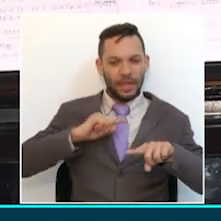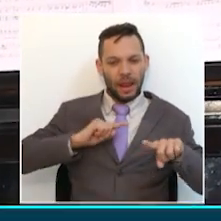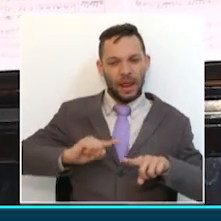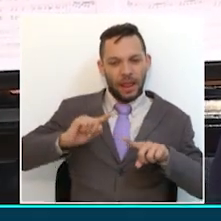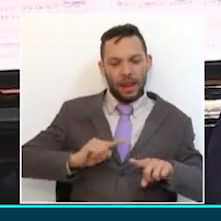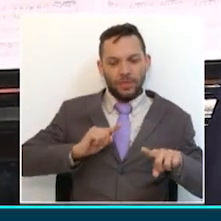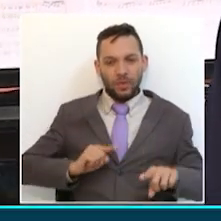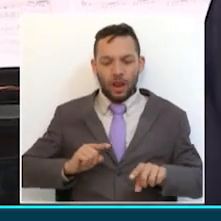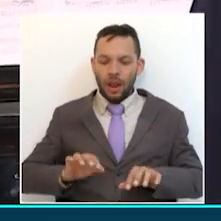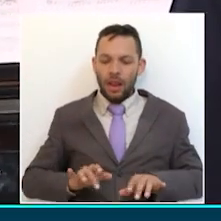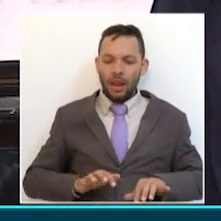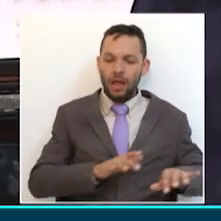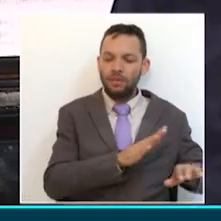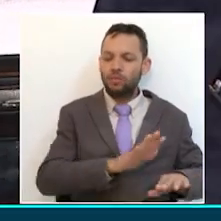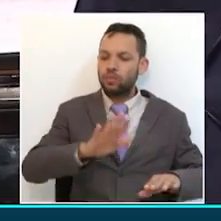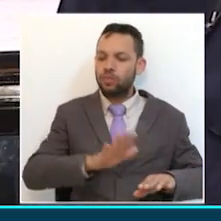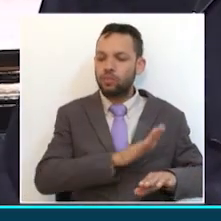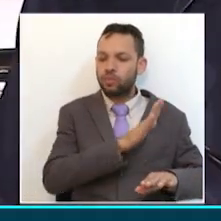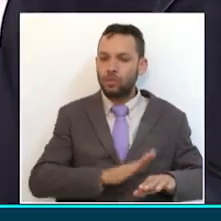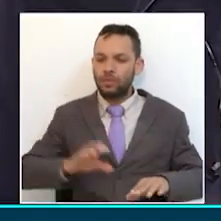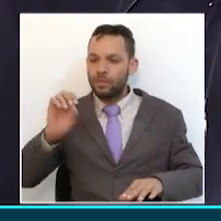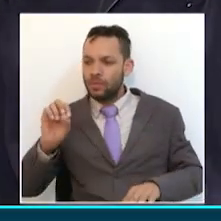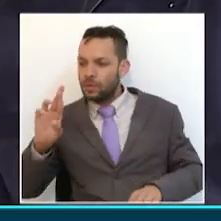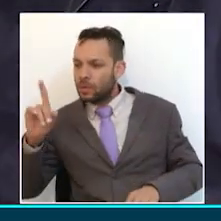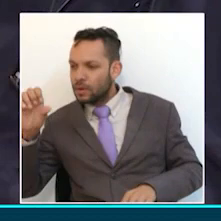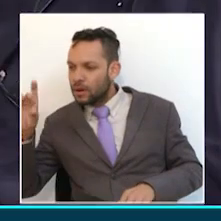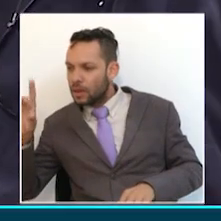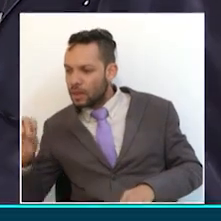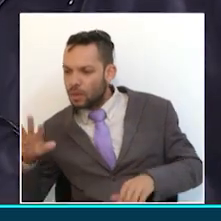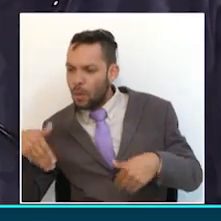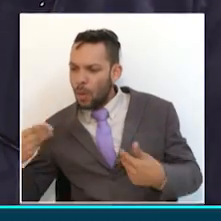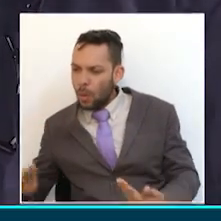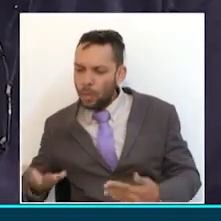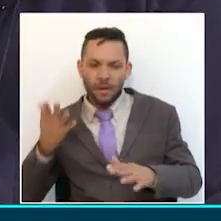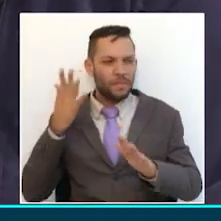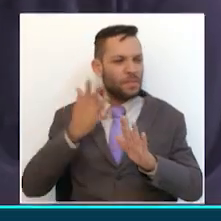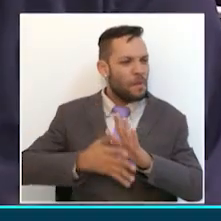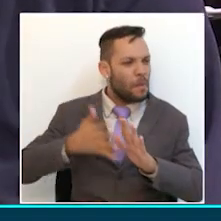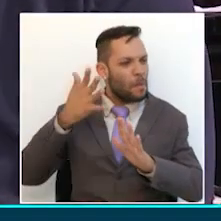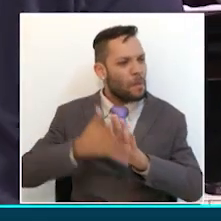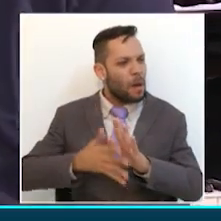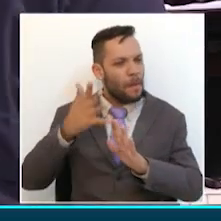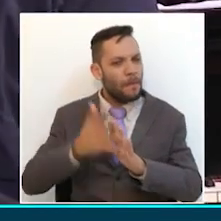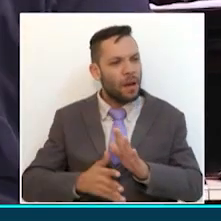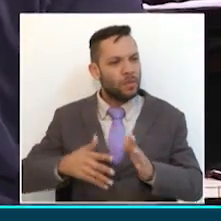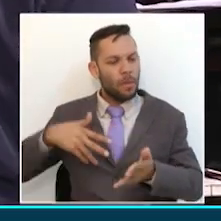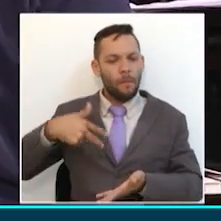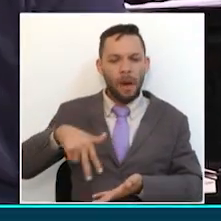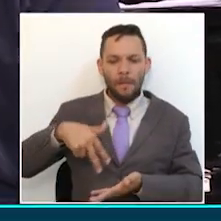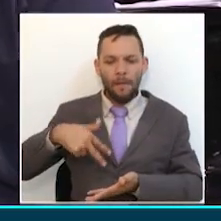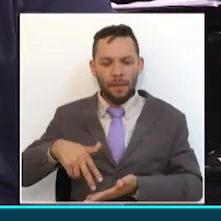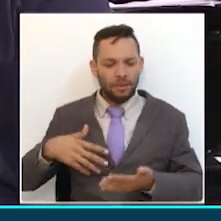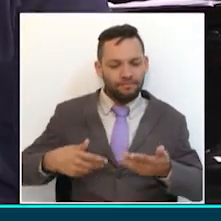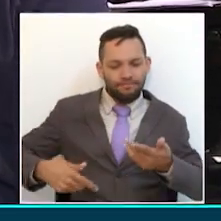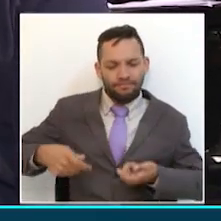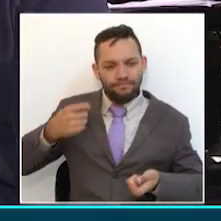Orlando Bellani. Bienvenido a Sin Estrés y cuéntenos, por favor, cómo es que va a relatar la historia del tango esta noche, porque es tan importante que